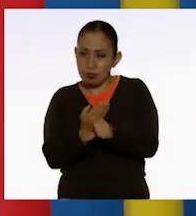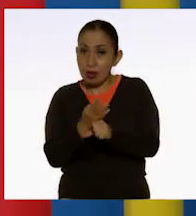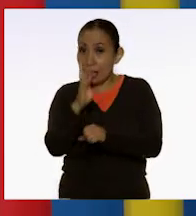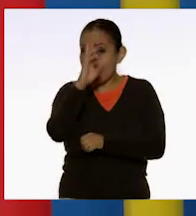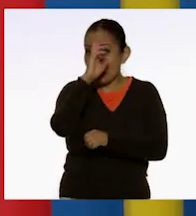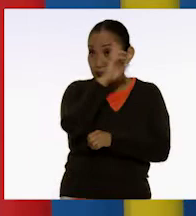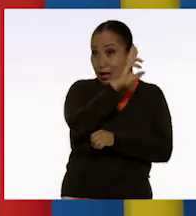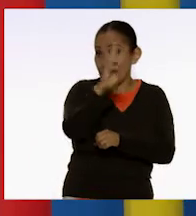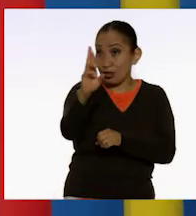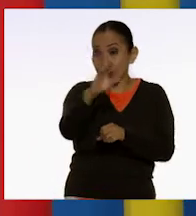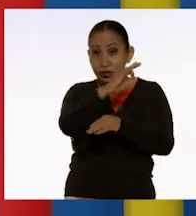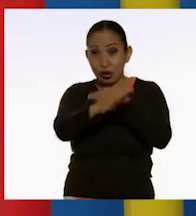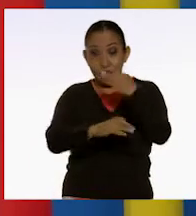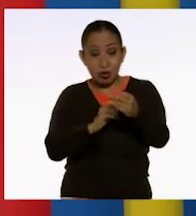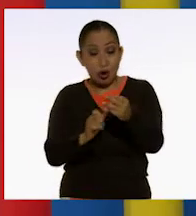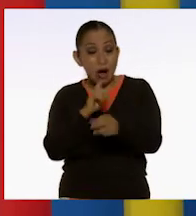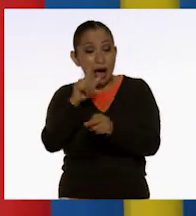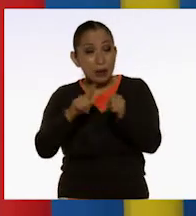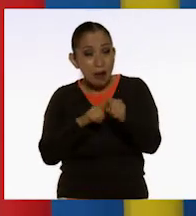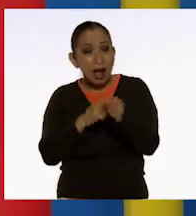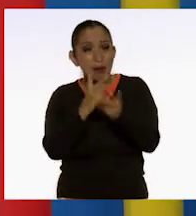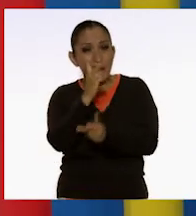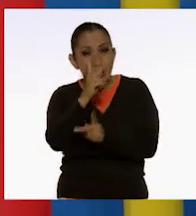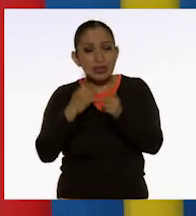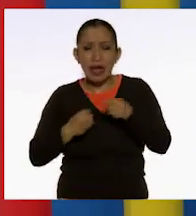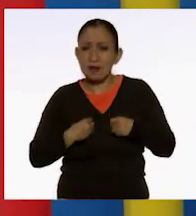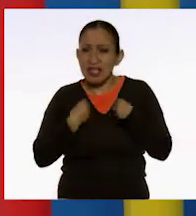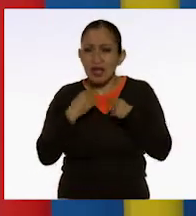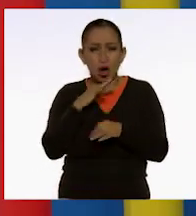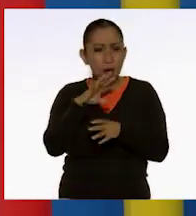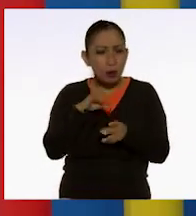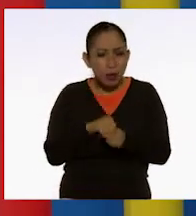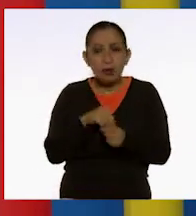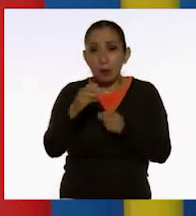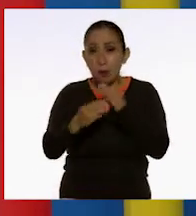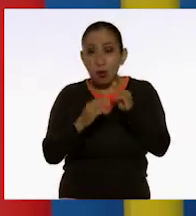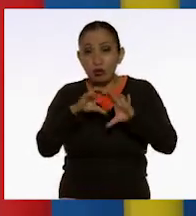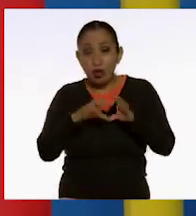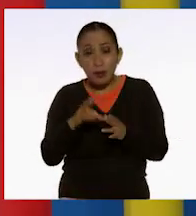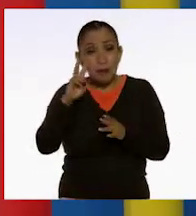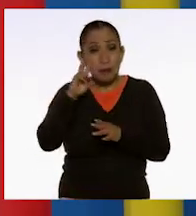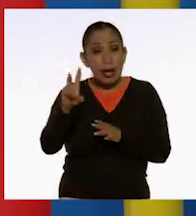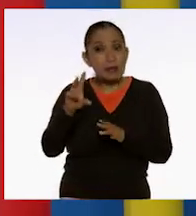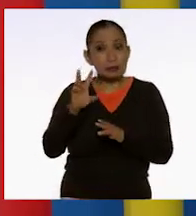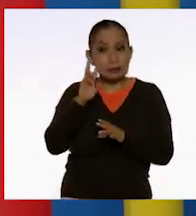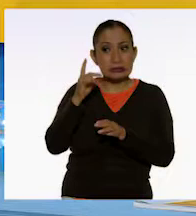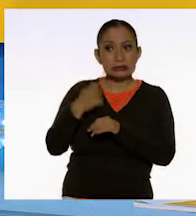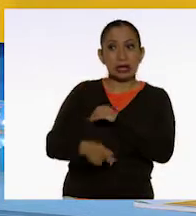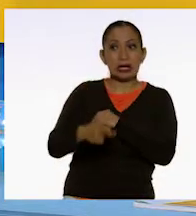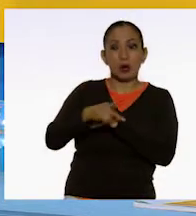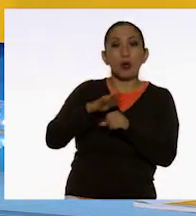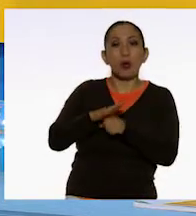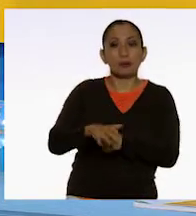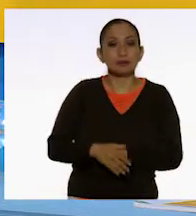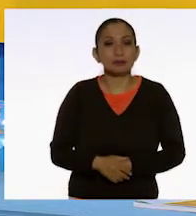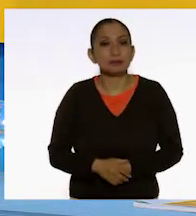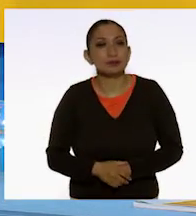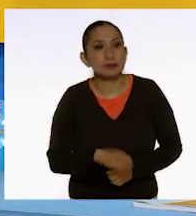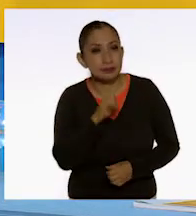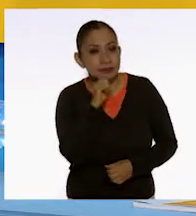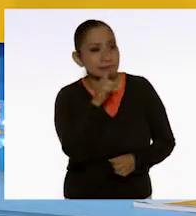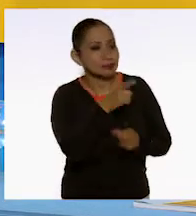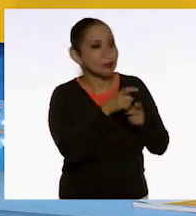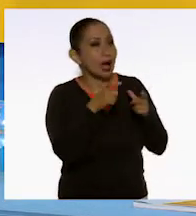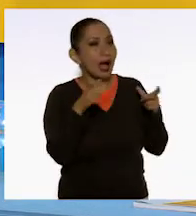por la biodiversidad, así como la prevención de enfermedades y situaciones de riesgo. También una